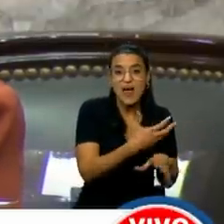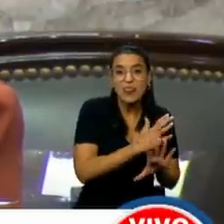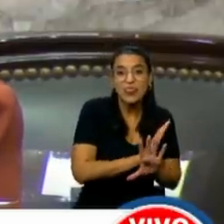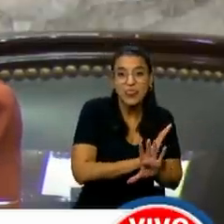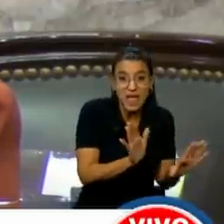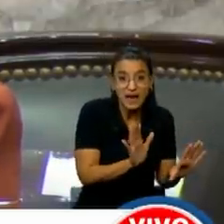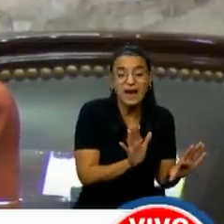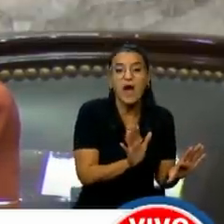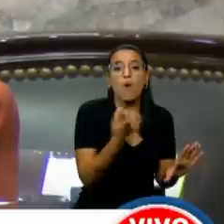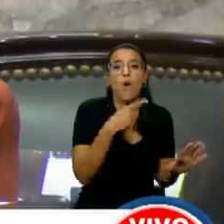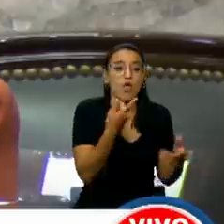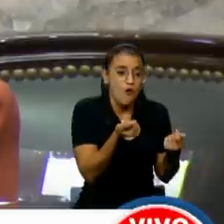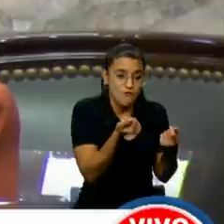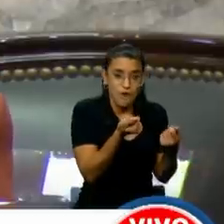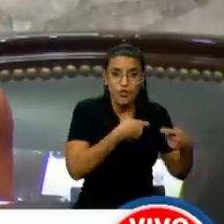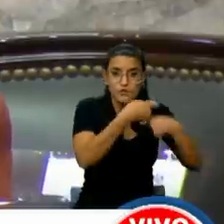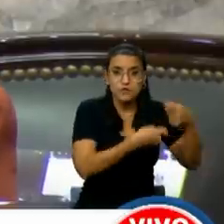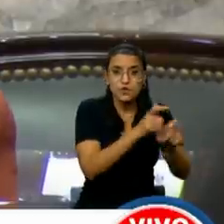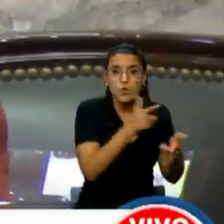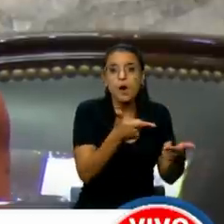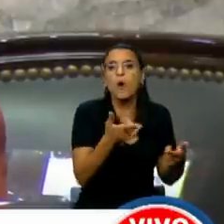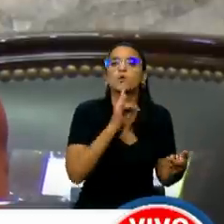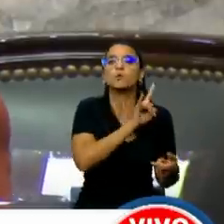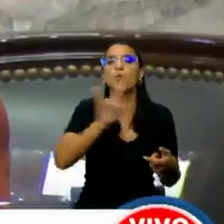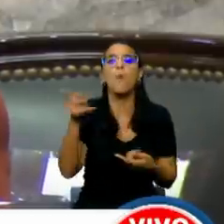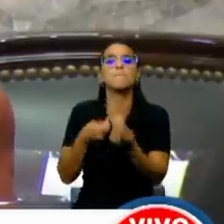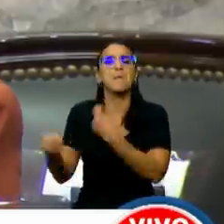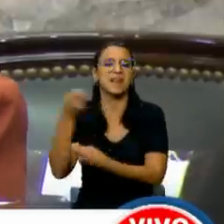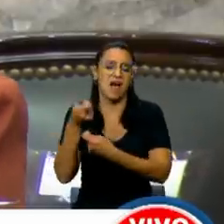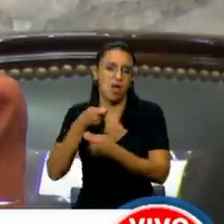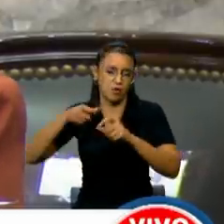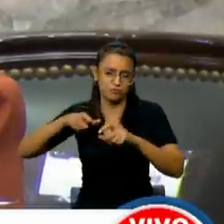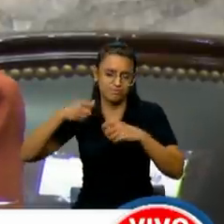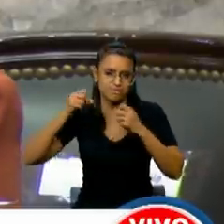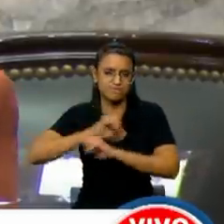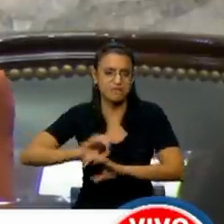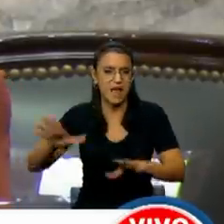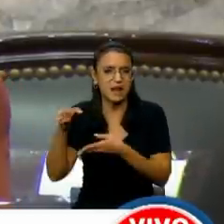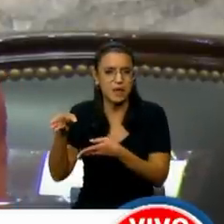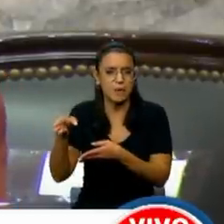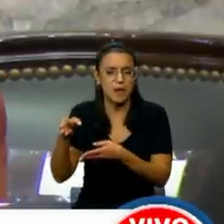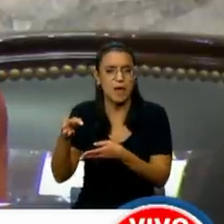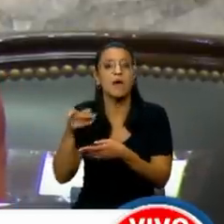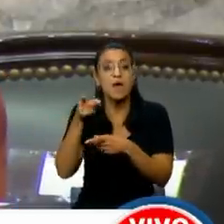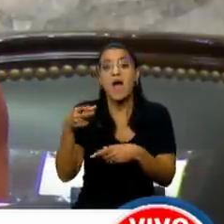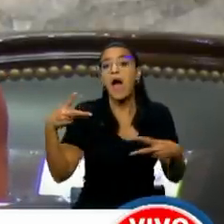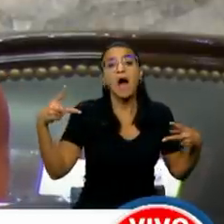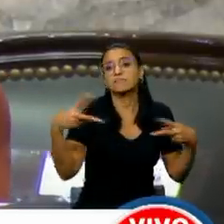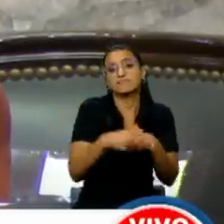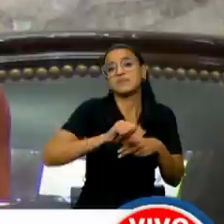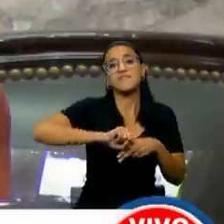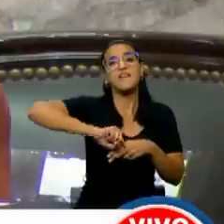cuando no tiene fondo de financiamiento lo hace el mercado lo hace de una manera brutal este ajuste lo hace la